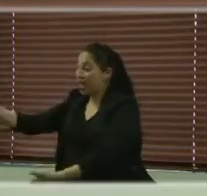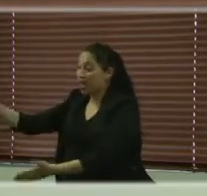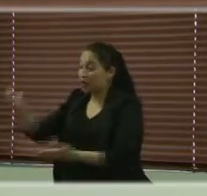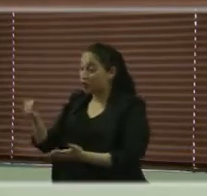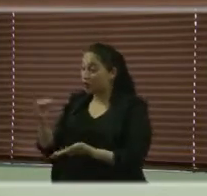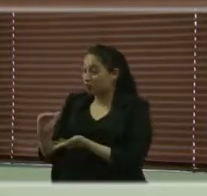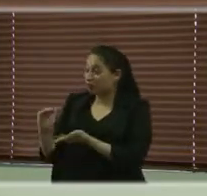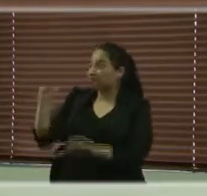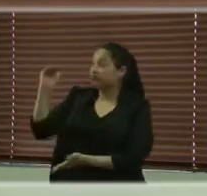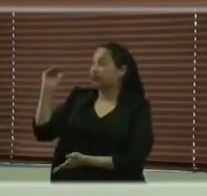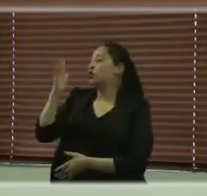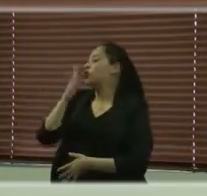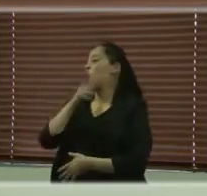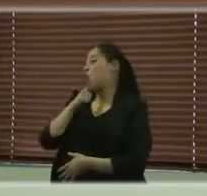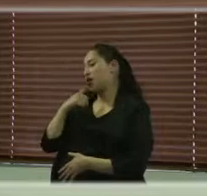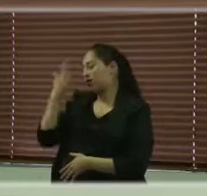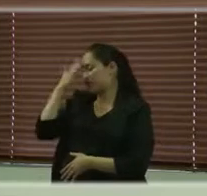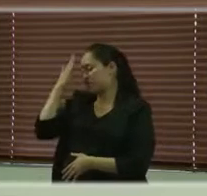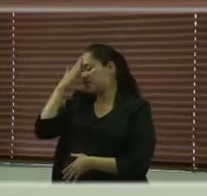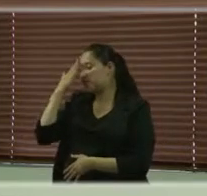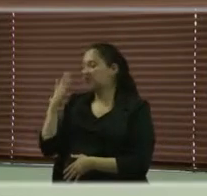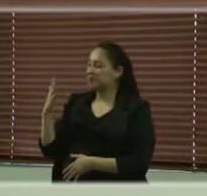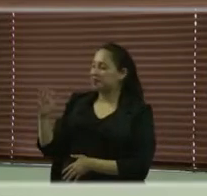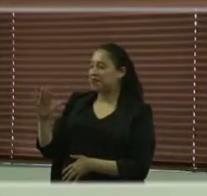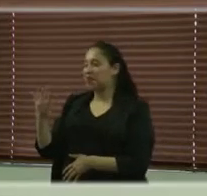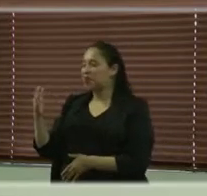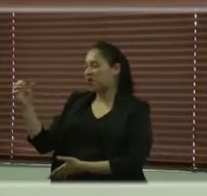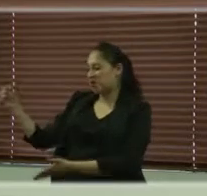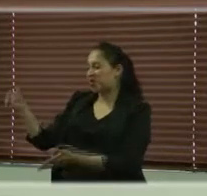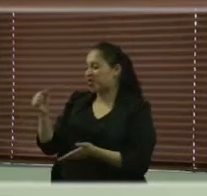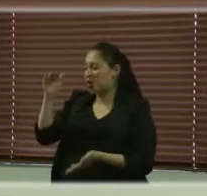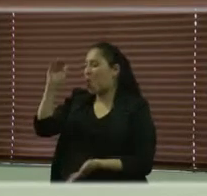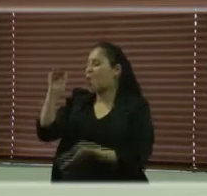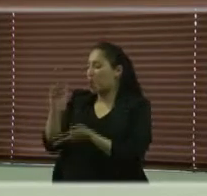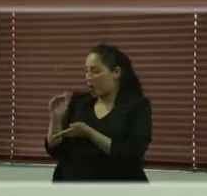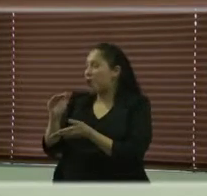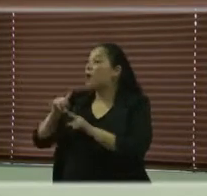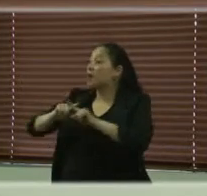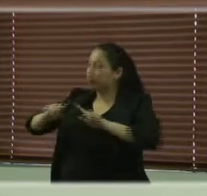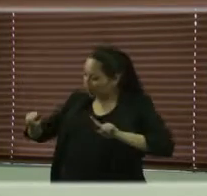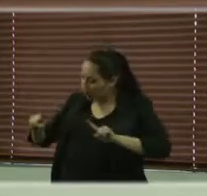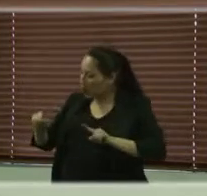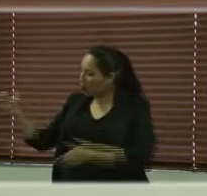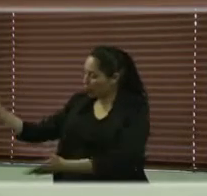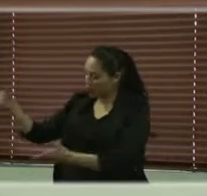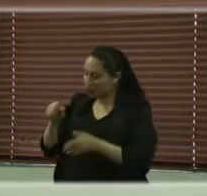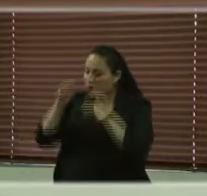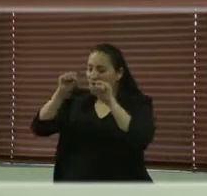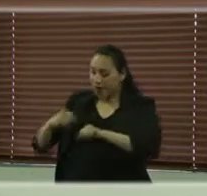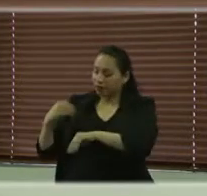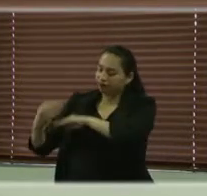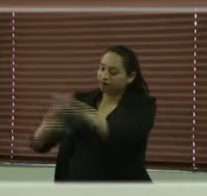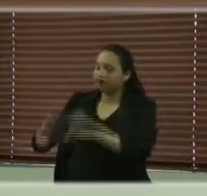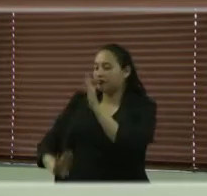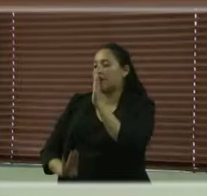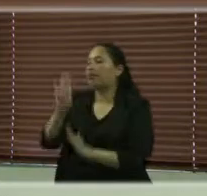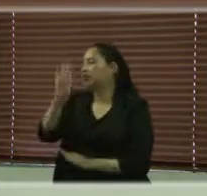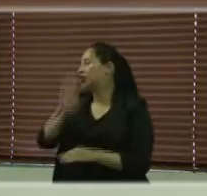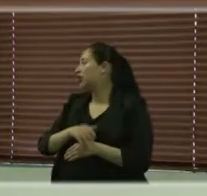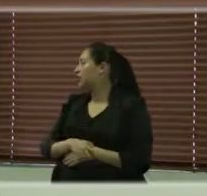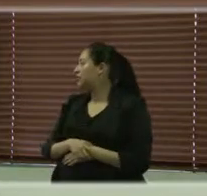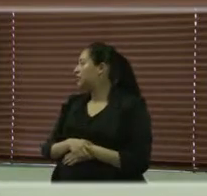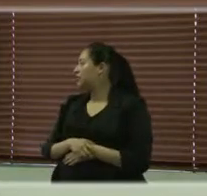no es justificación esa para no avanzar O sea si hay cosas que se pueden avanzar sin necesidad de tener